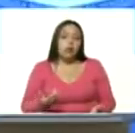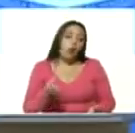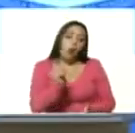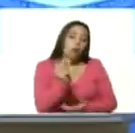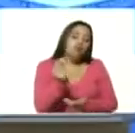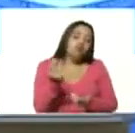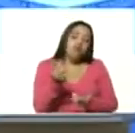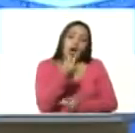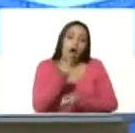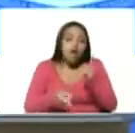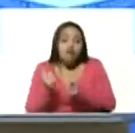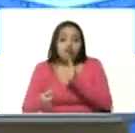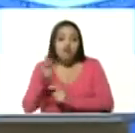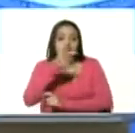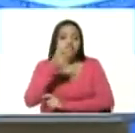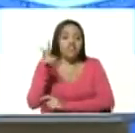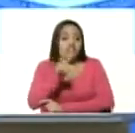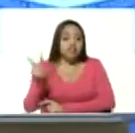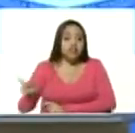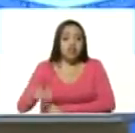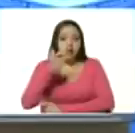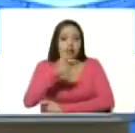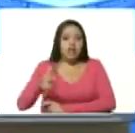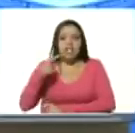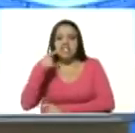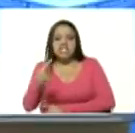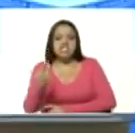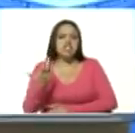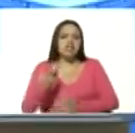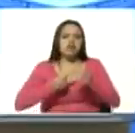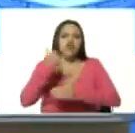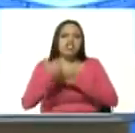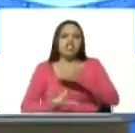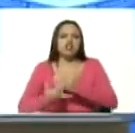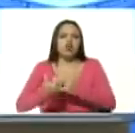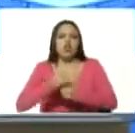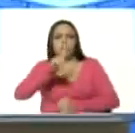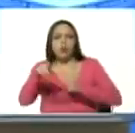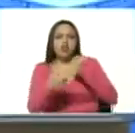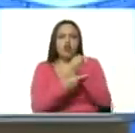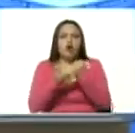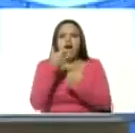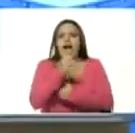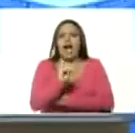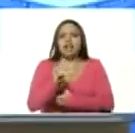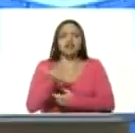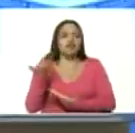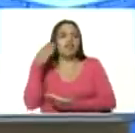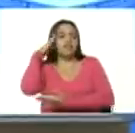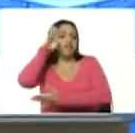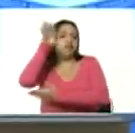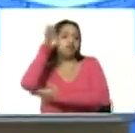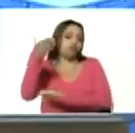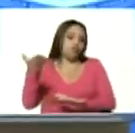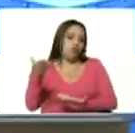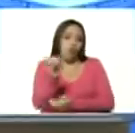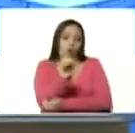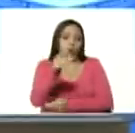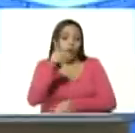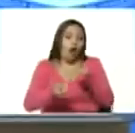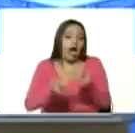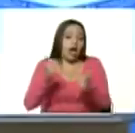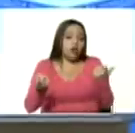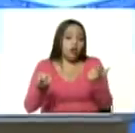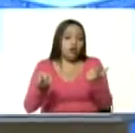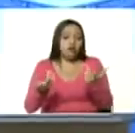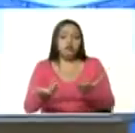pueda decir que el mal llamado proyecto Guaidó tiene algún tipo de viso de futuro o tiene algún tipo